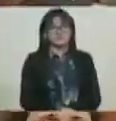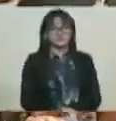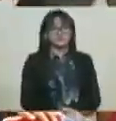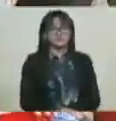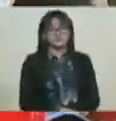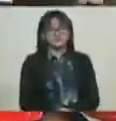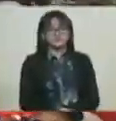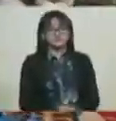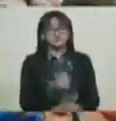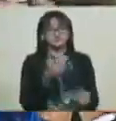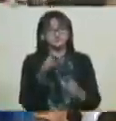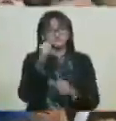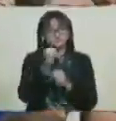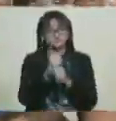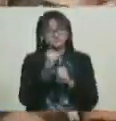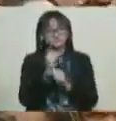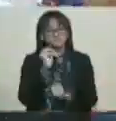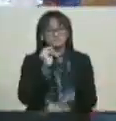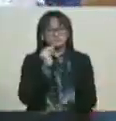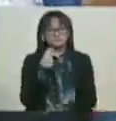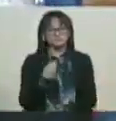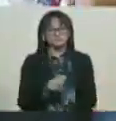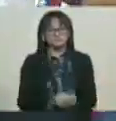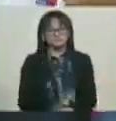y el plan chamba juvenil